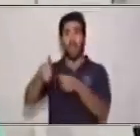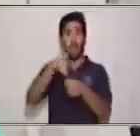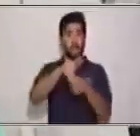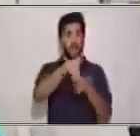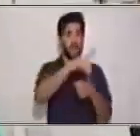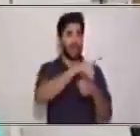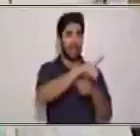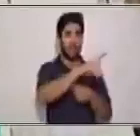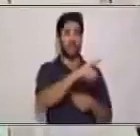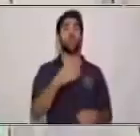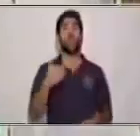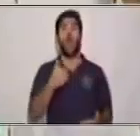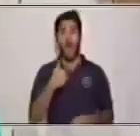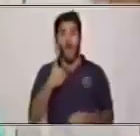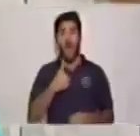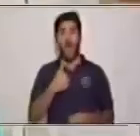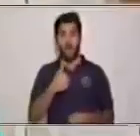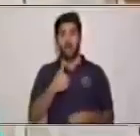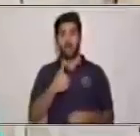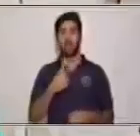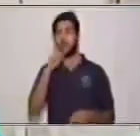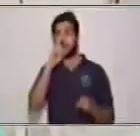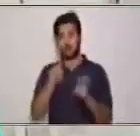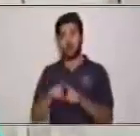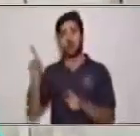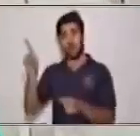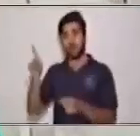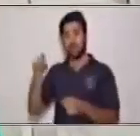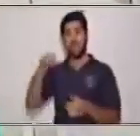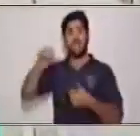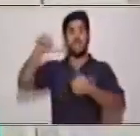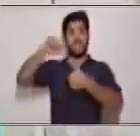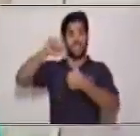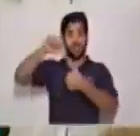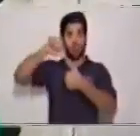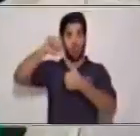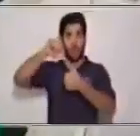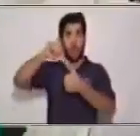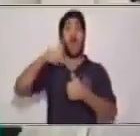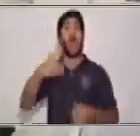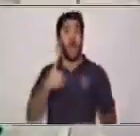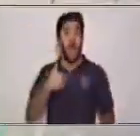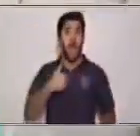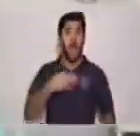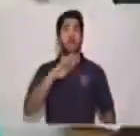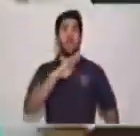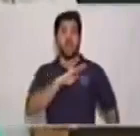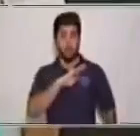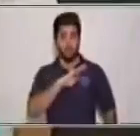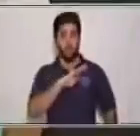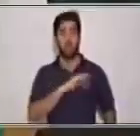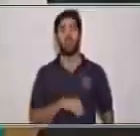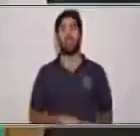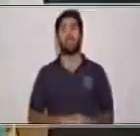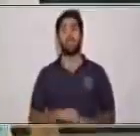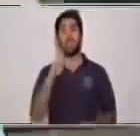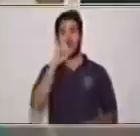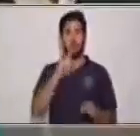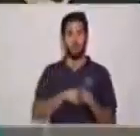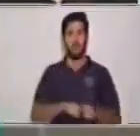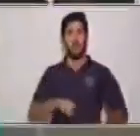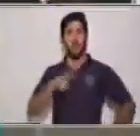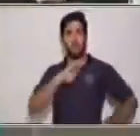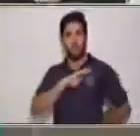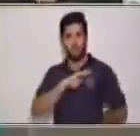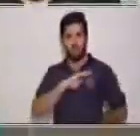himnos por países. Existe el himno a Centroamérica, por ejemplo, ¿verdad? Existen los himnos de guerra que evocan